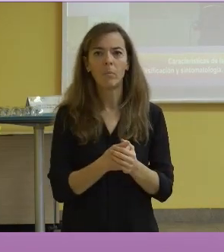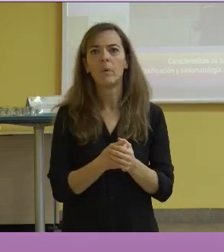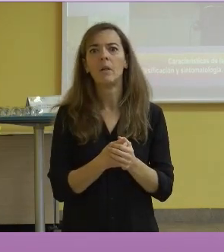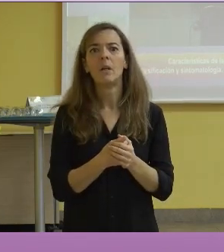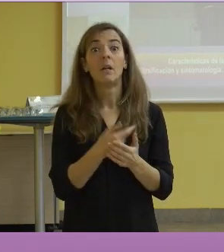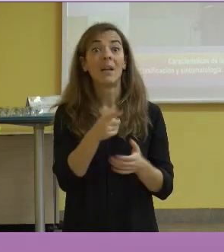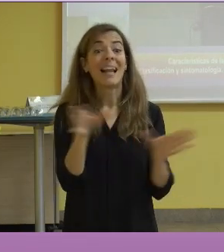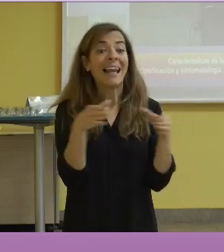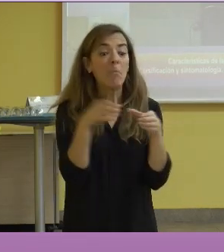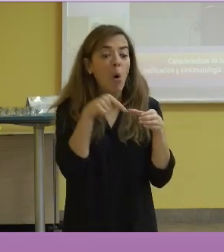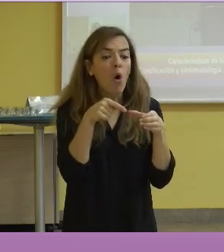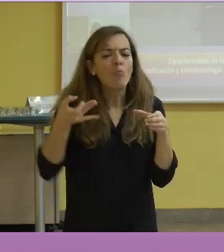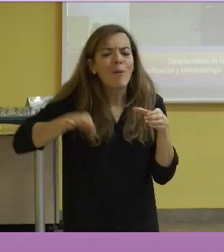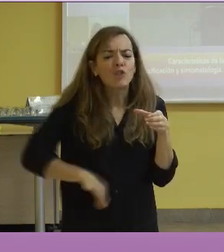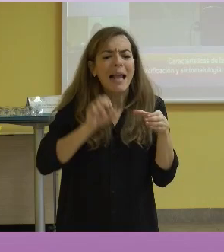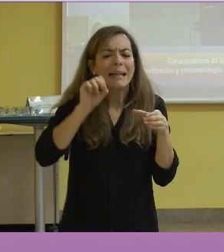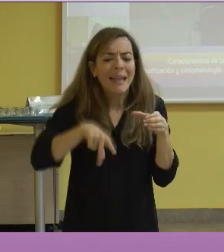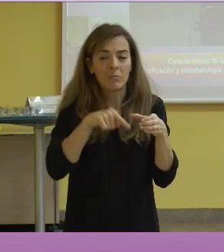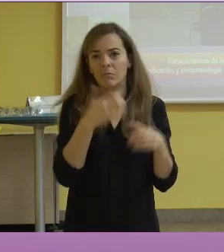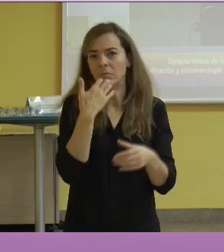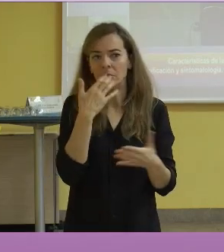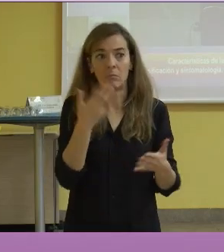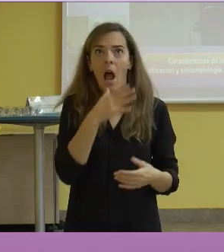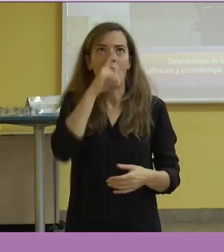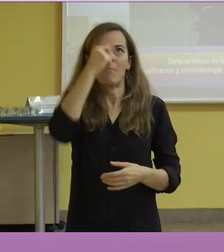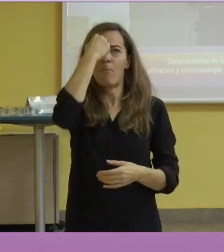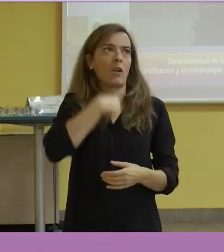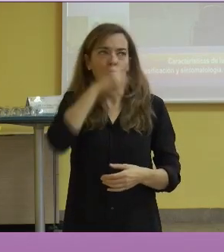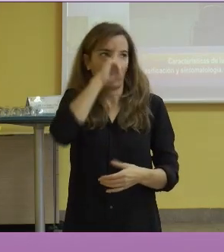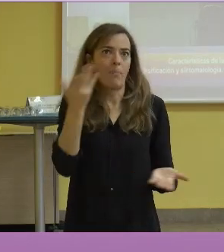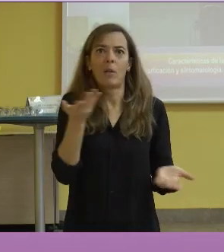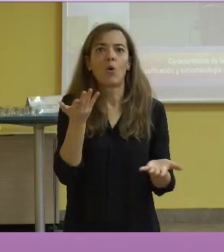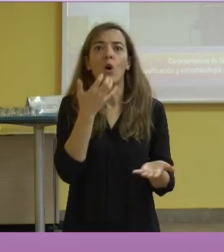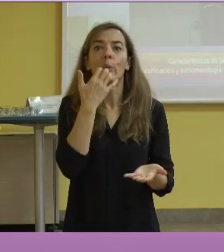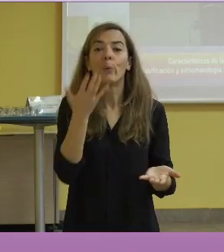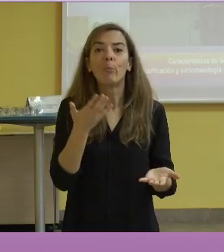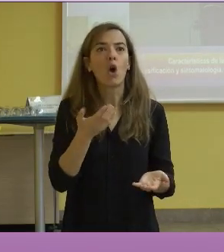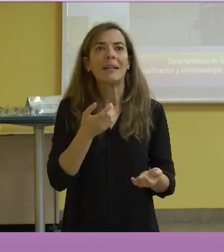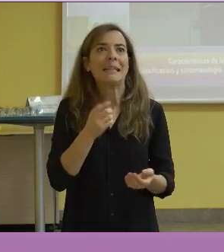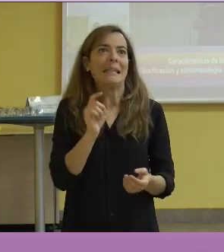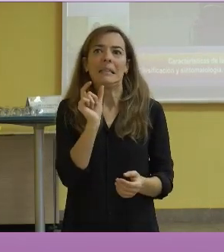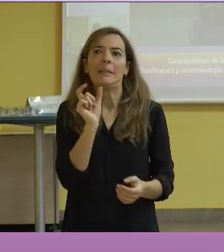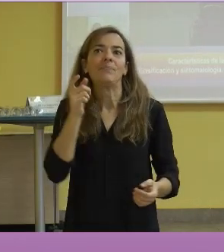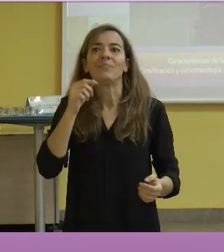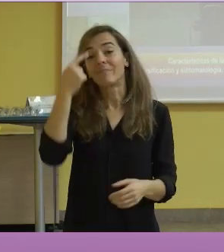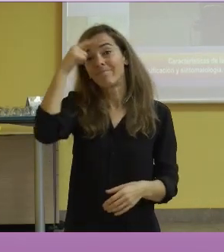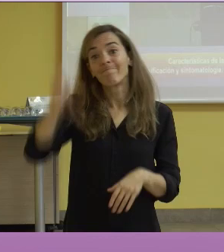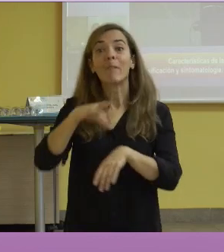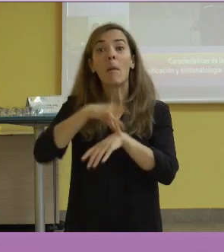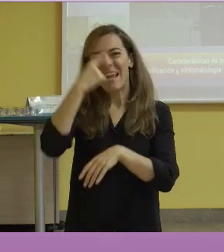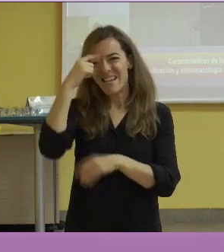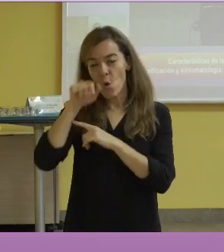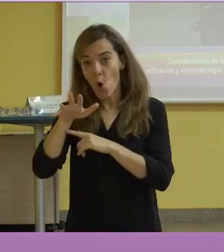composición del equipo, pues tiene que haber, no me lo sé de memoria, pues tiene que haber X neurólogos, tiene que haber un